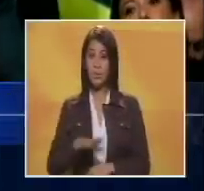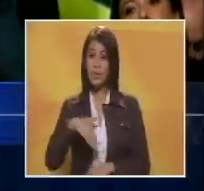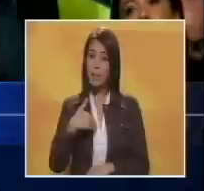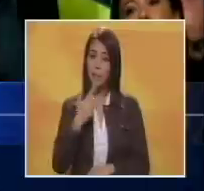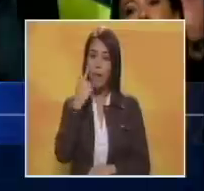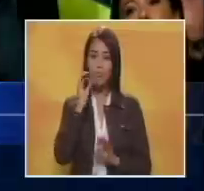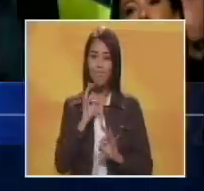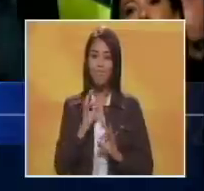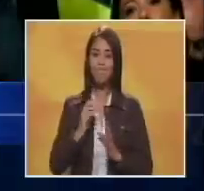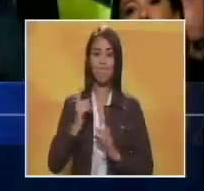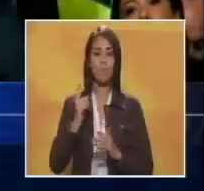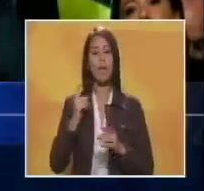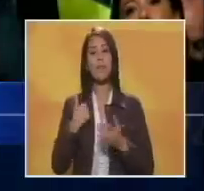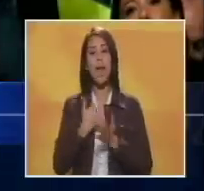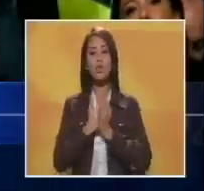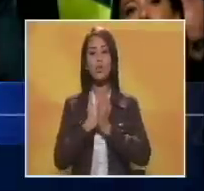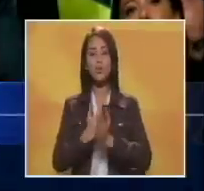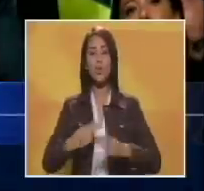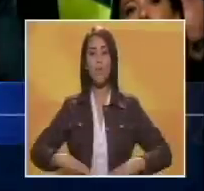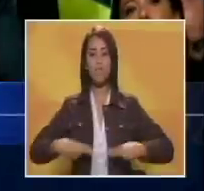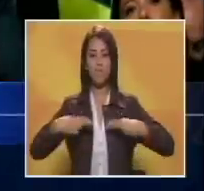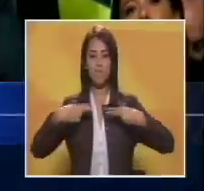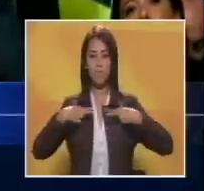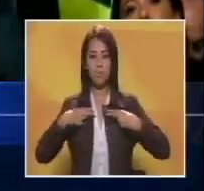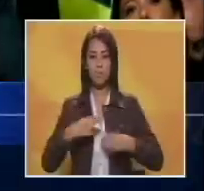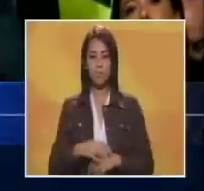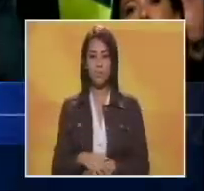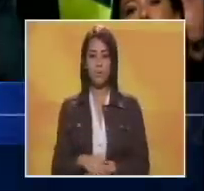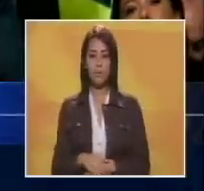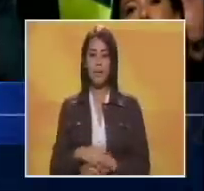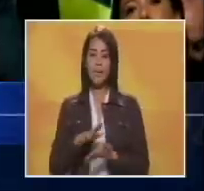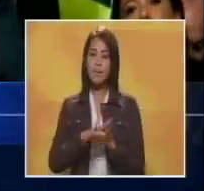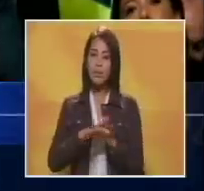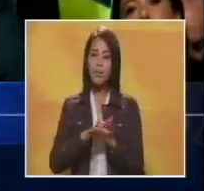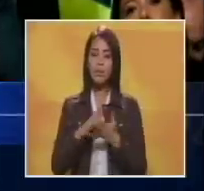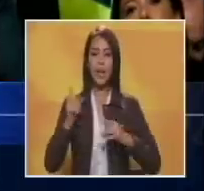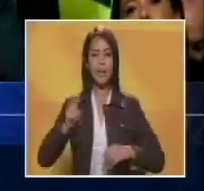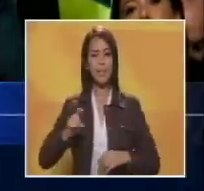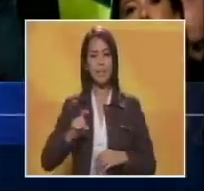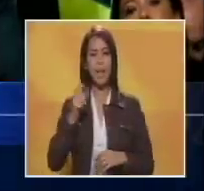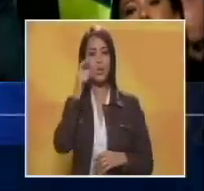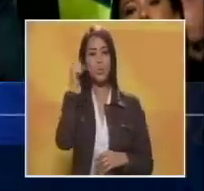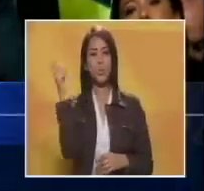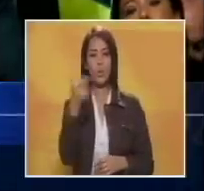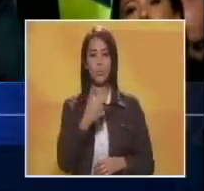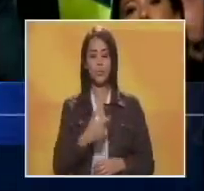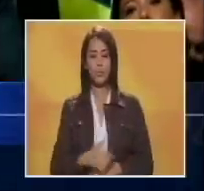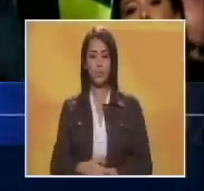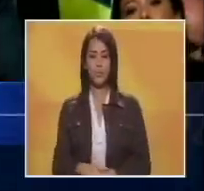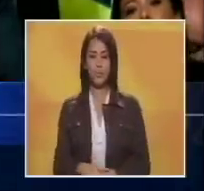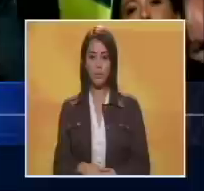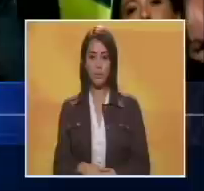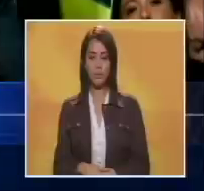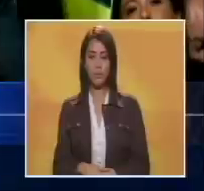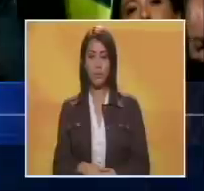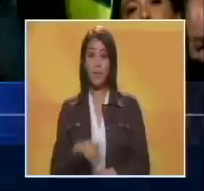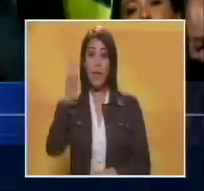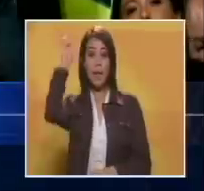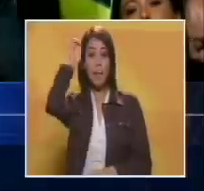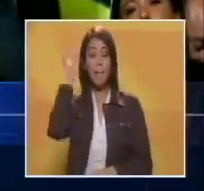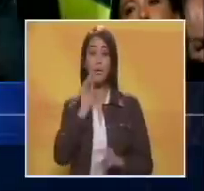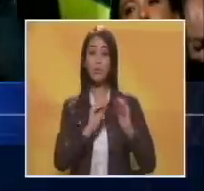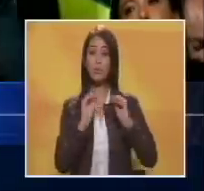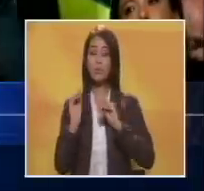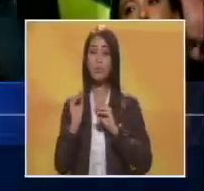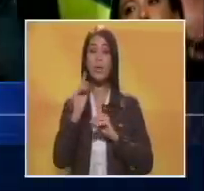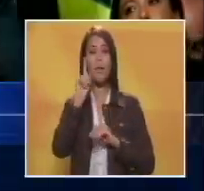permita el ingreso de ayuda humanitaria que alivie las necesidades de su pueblo. Asimismo, el Perú hace un